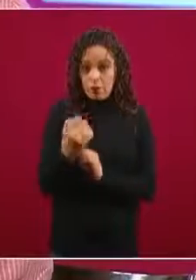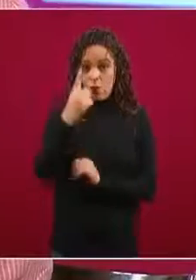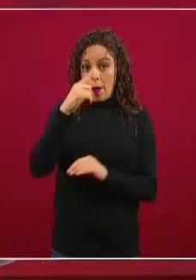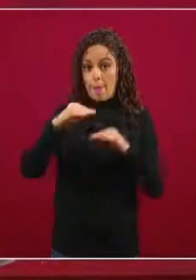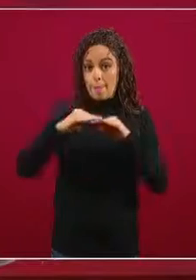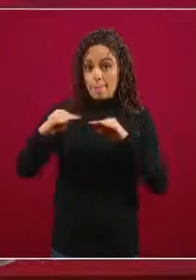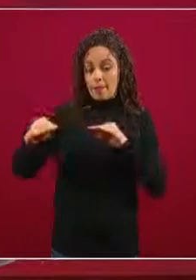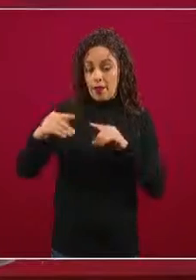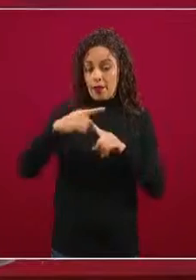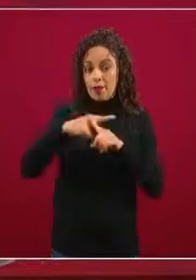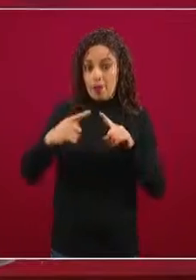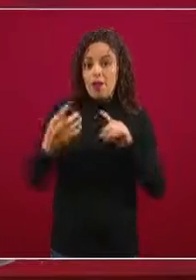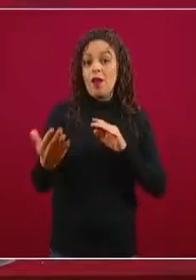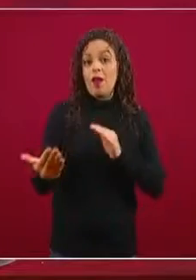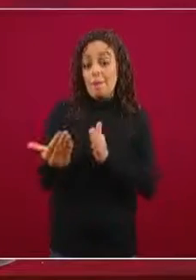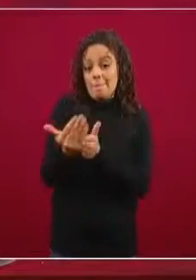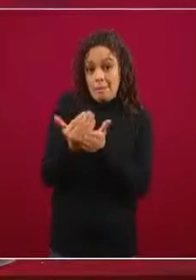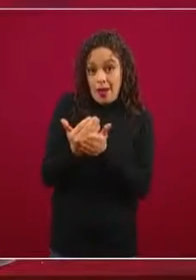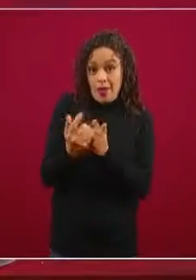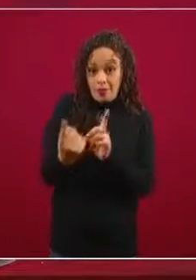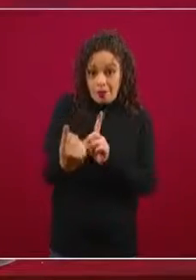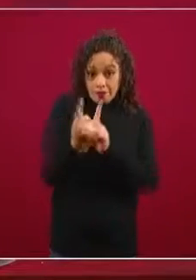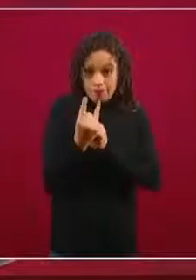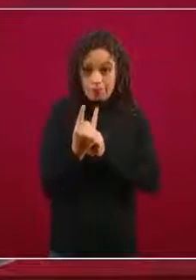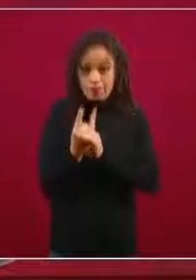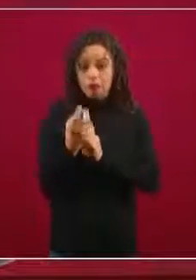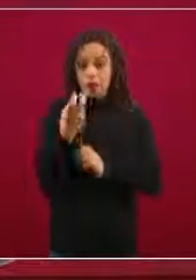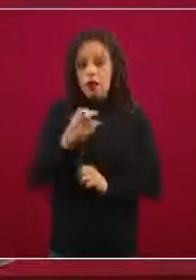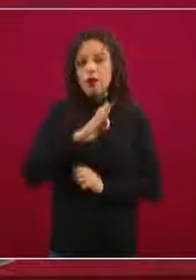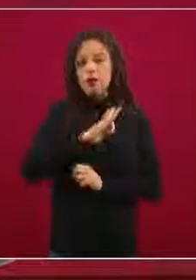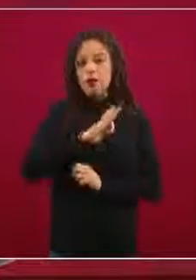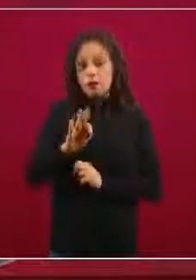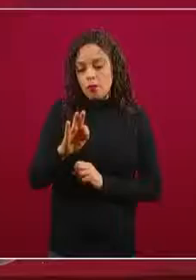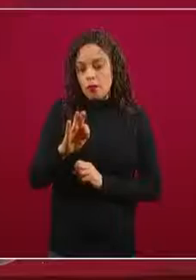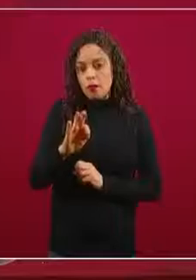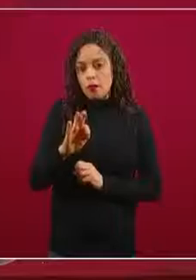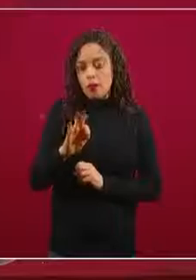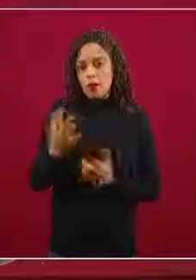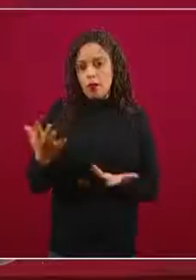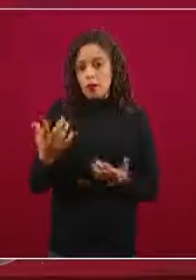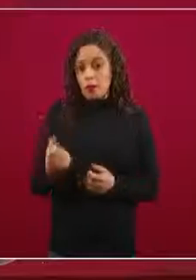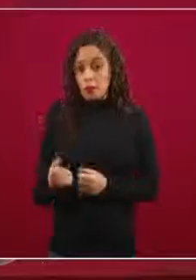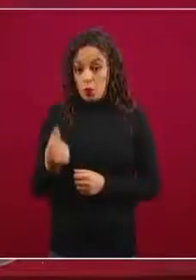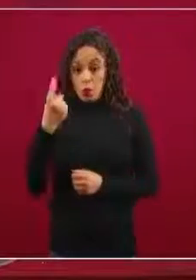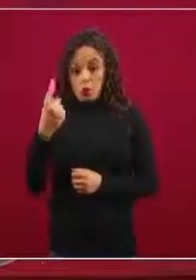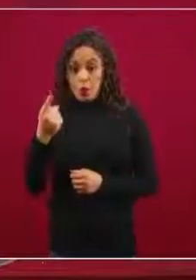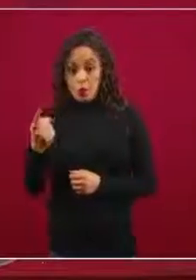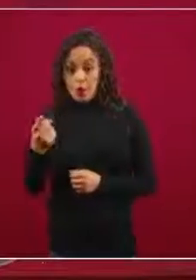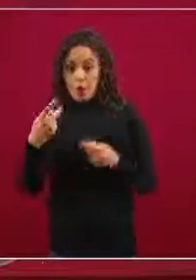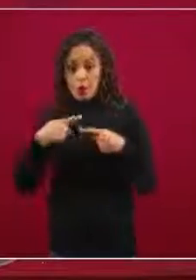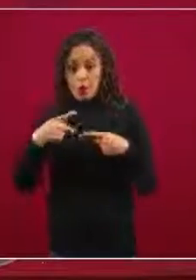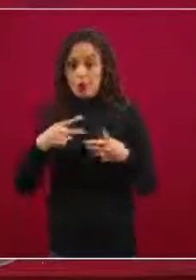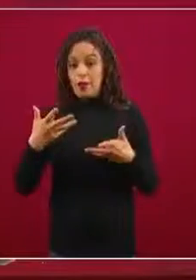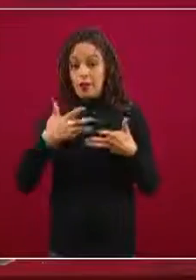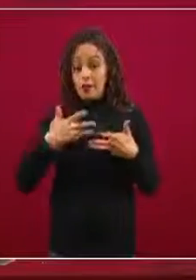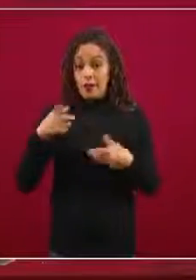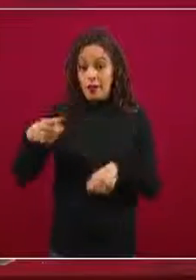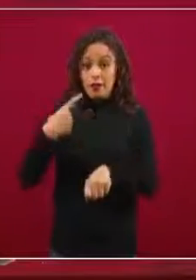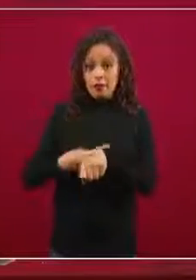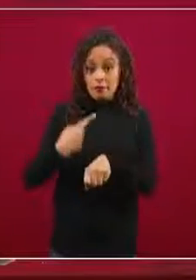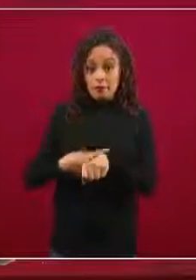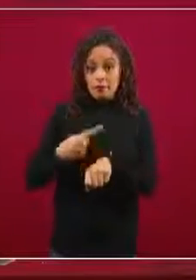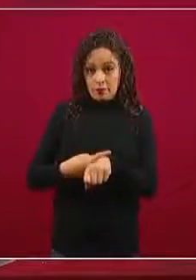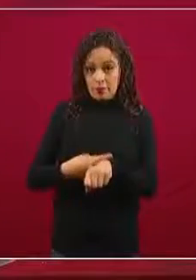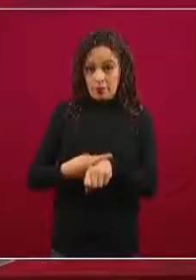personas, tenemos posibilidades de que si una de las dos personas tiene la enfermedad en la fase activa, que dura